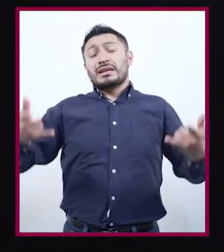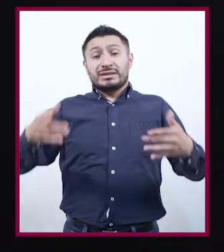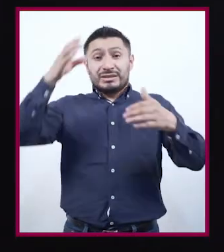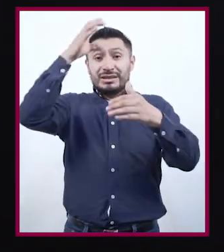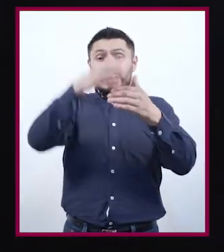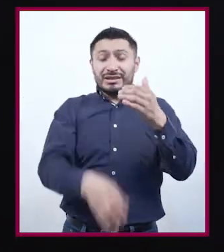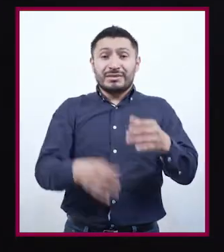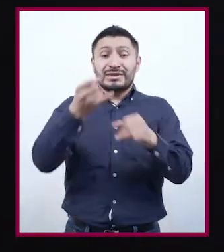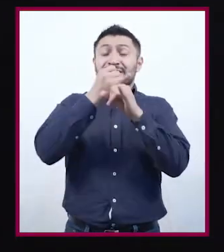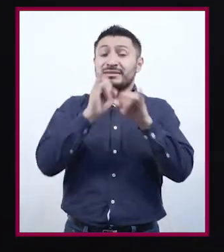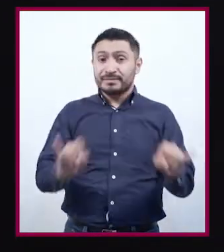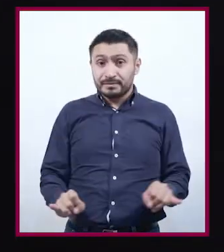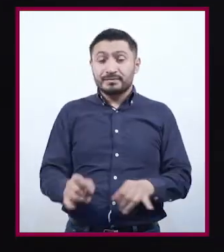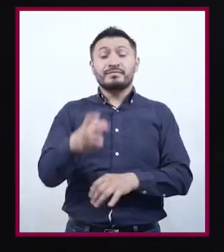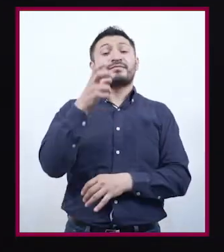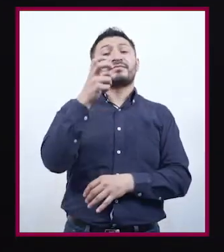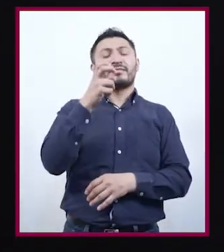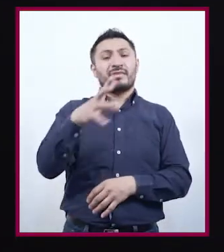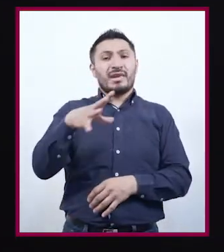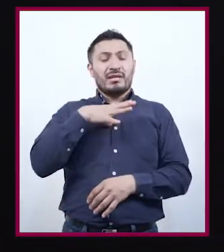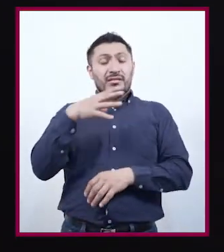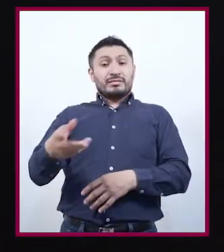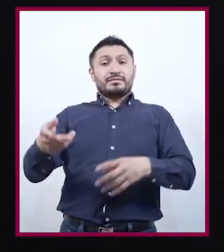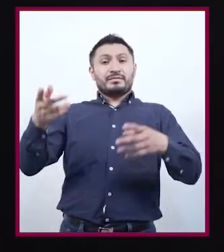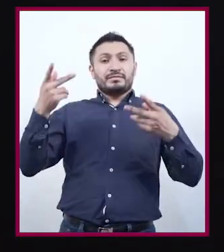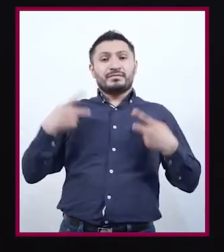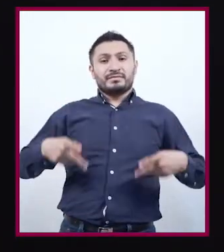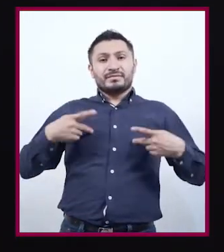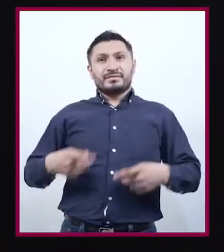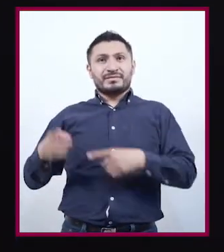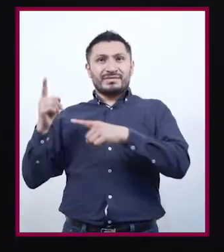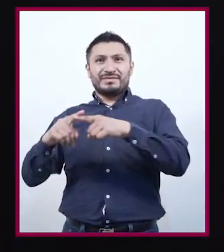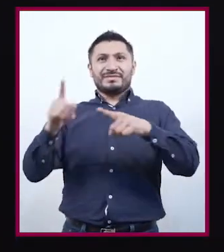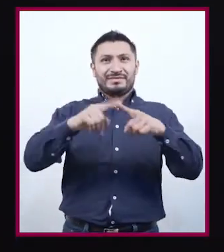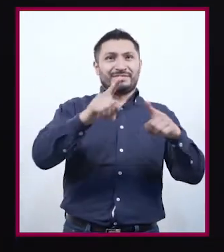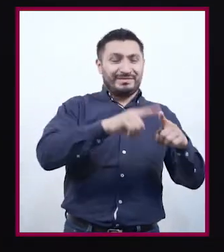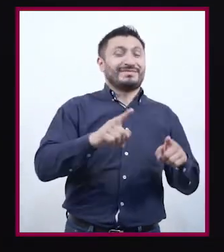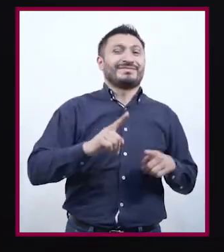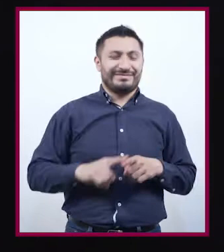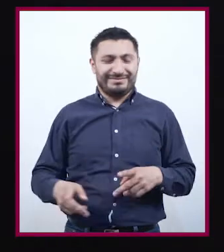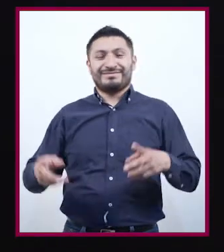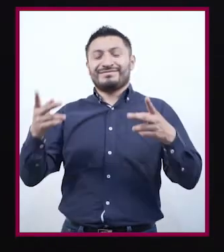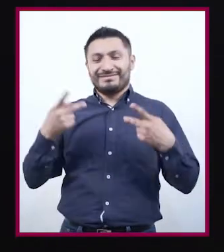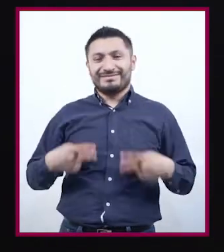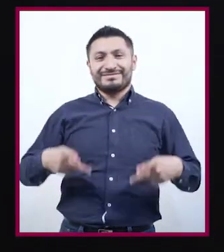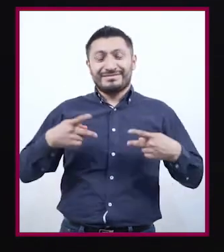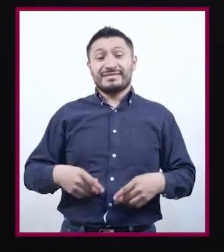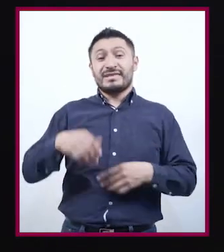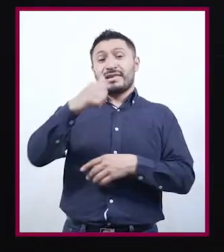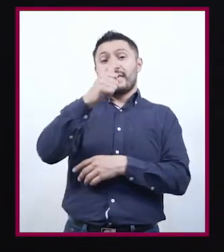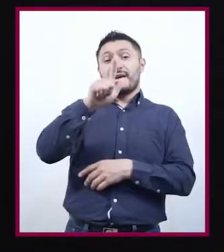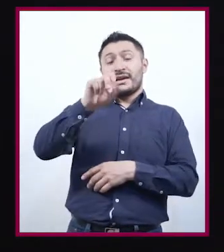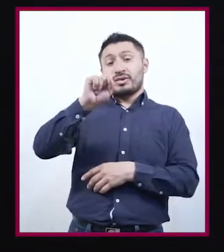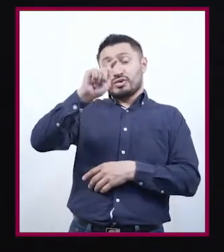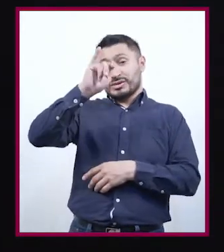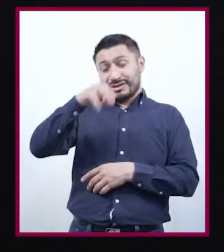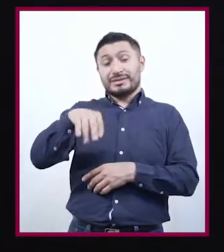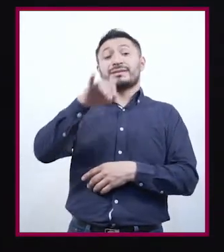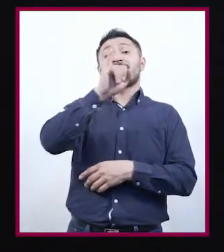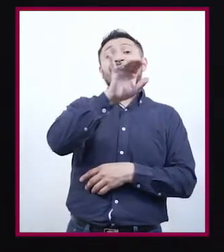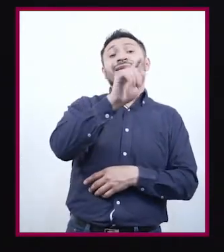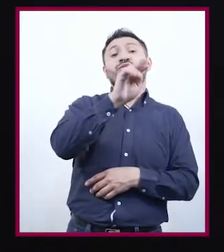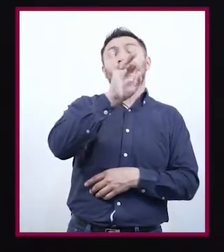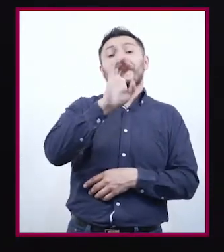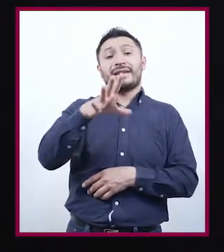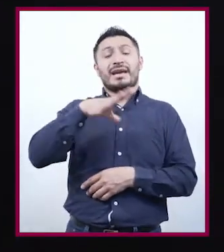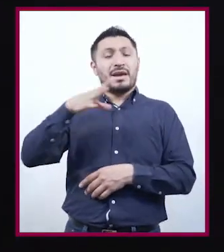de consumación de nuestra independencia, el cual estuvo protagonizado, entre muchos otros personajes, por Agustín de Iturbide, ese